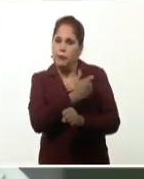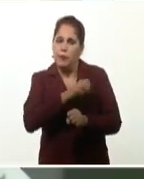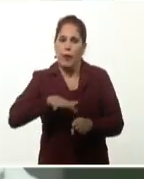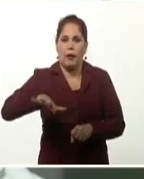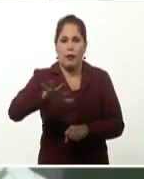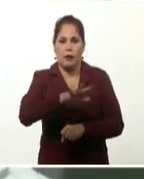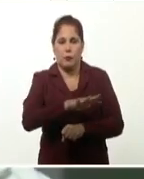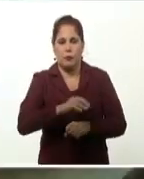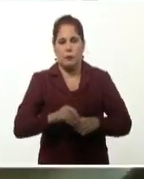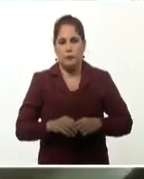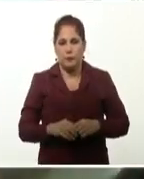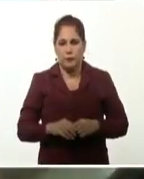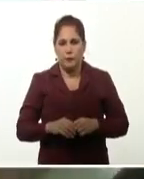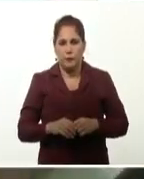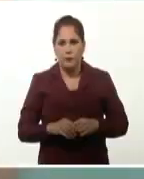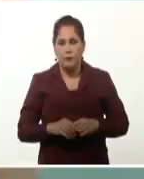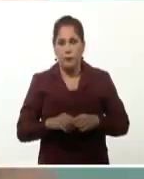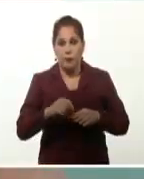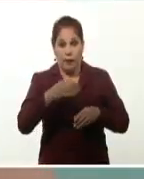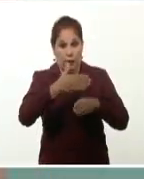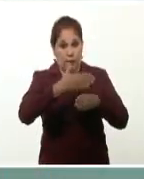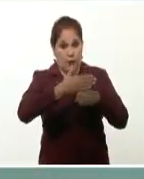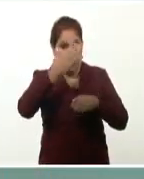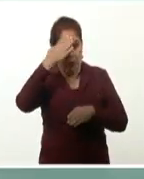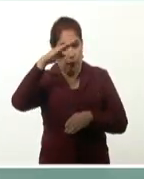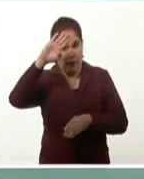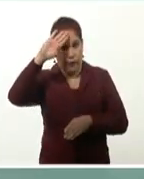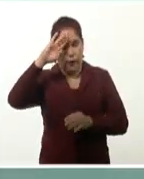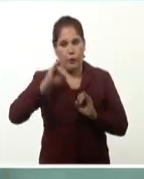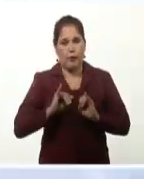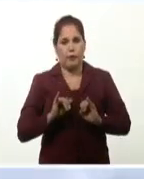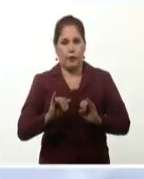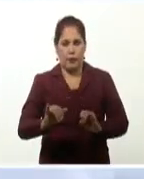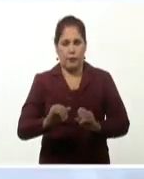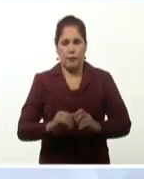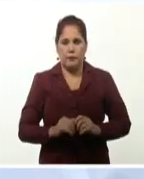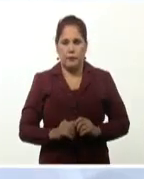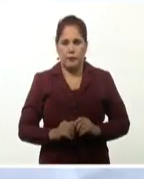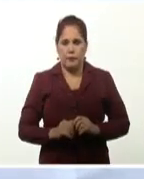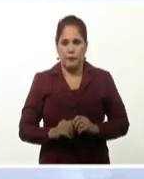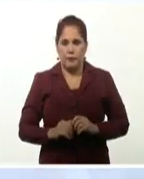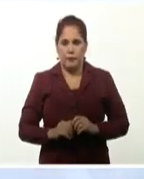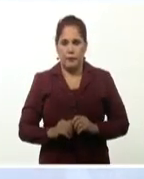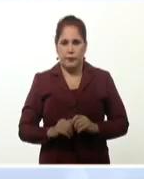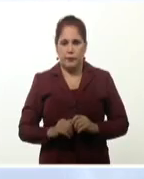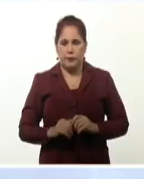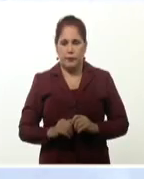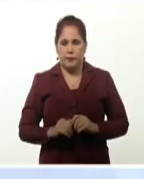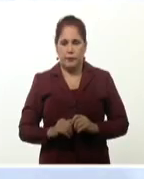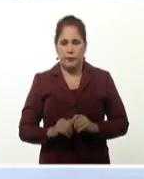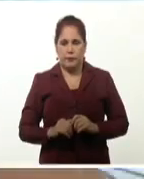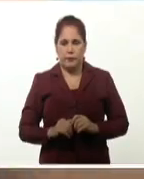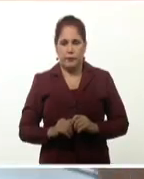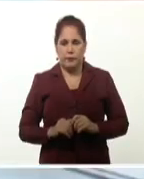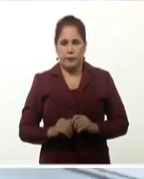humanitario. Desde Santiago de Cuba, Bárbara de Haz, Trabajo, Sistema Informativo de la Televisión Cubana.